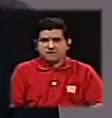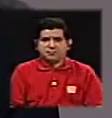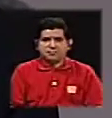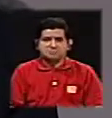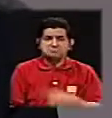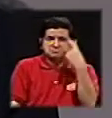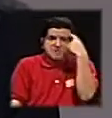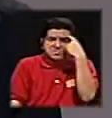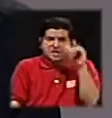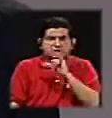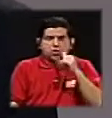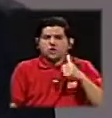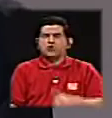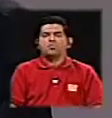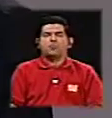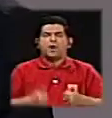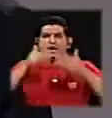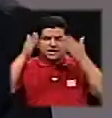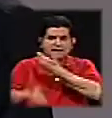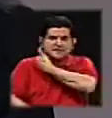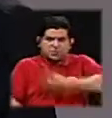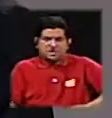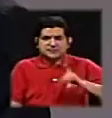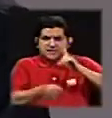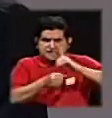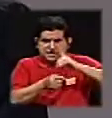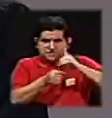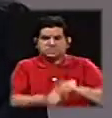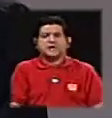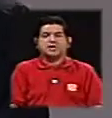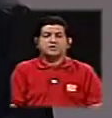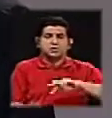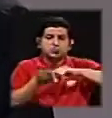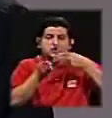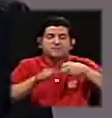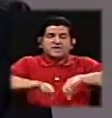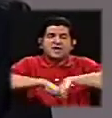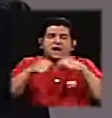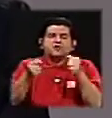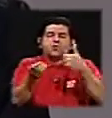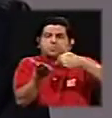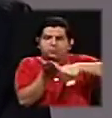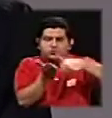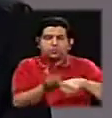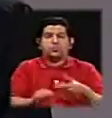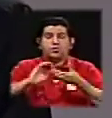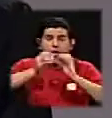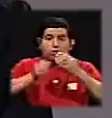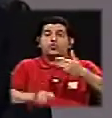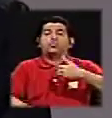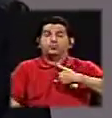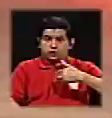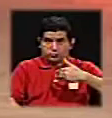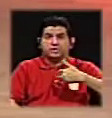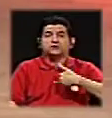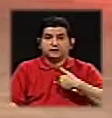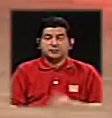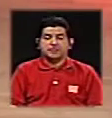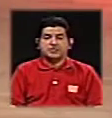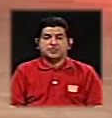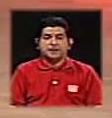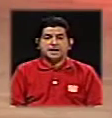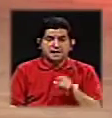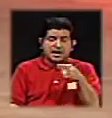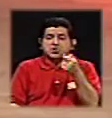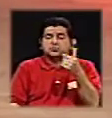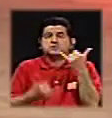por el mismo candidato en presidente y diputado, lo que se denomina quiebre de voto, que de hecho con los datos que tenemos, que son pocos